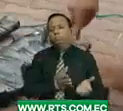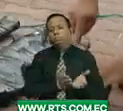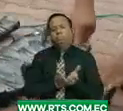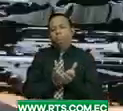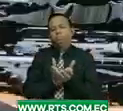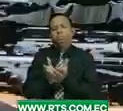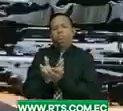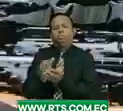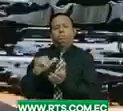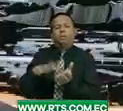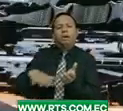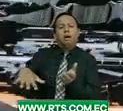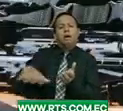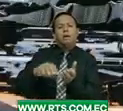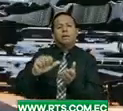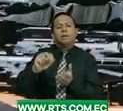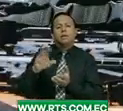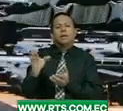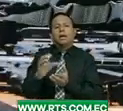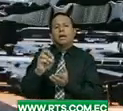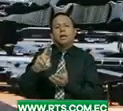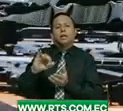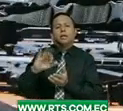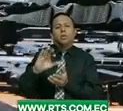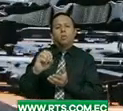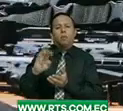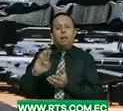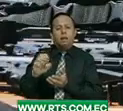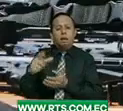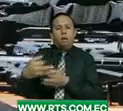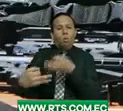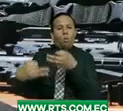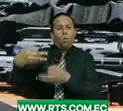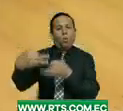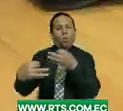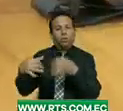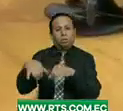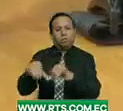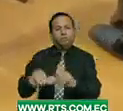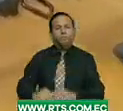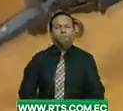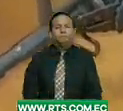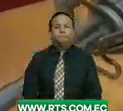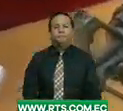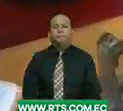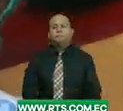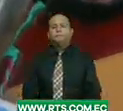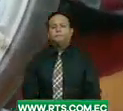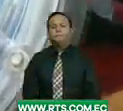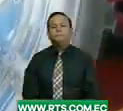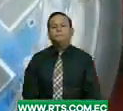Cristóbal para los trámites judiciales correspondientes. Informó Eric Zambrano.